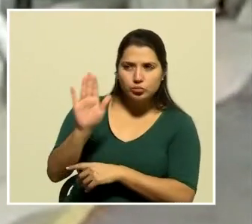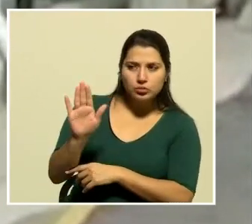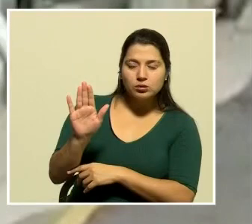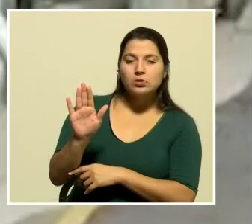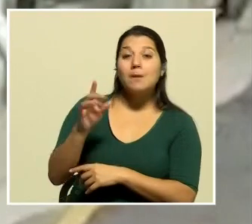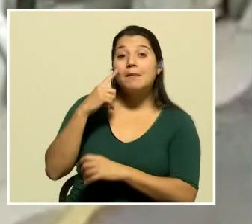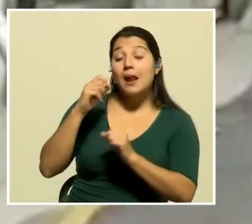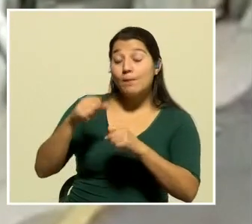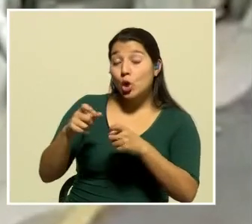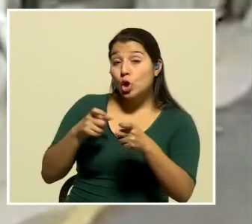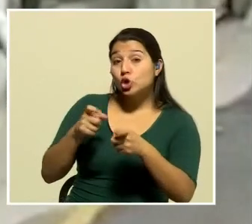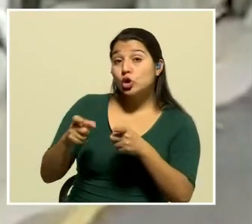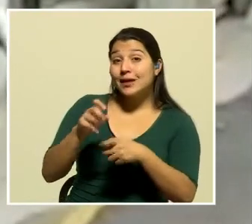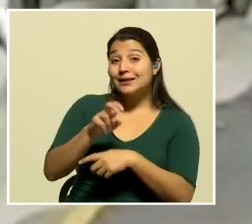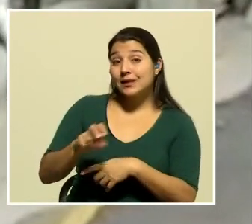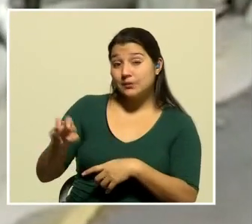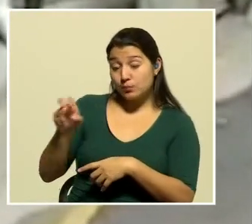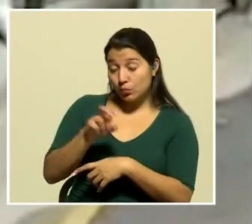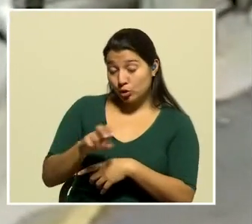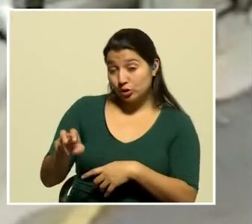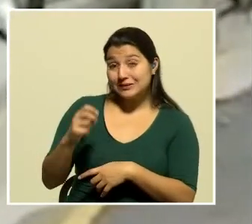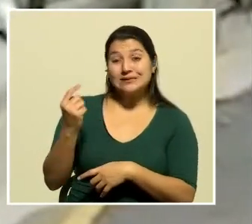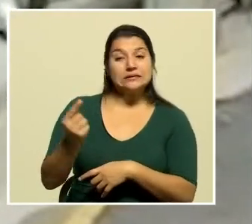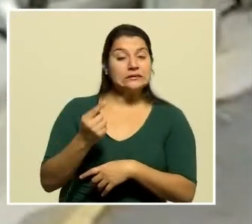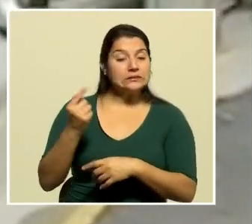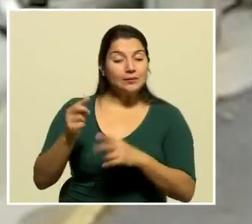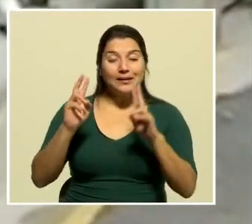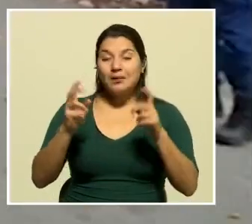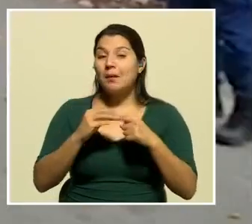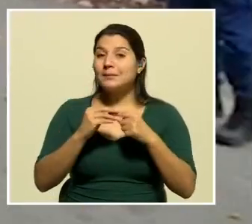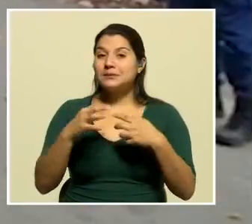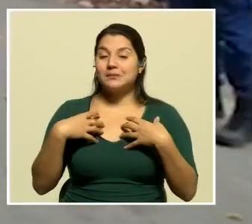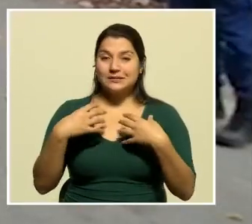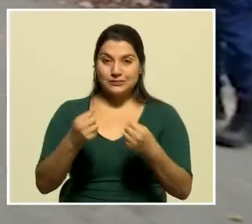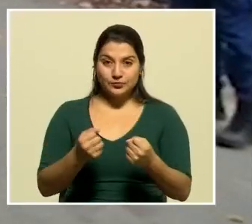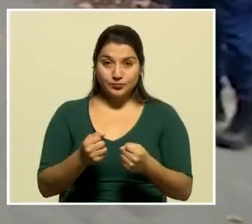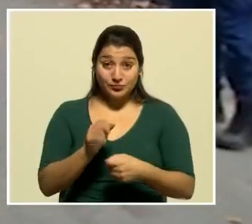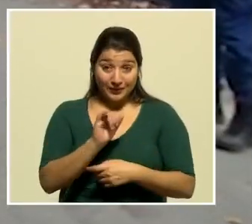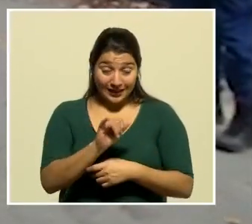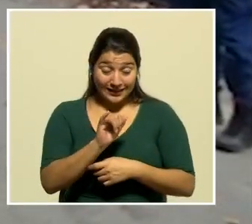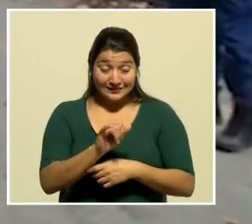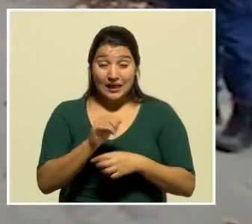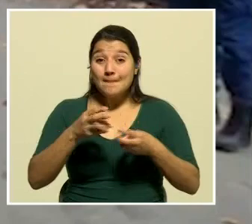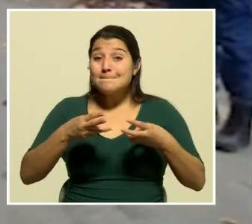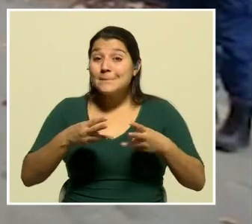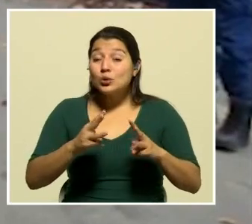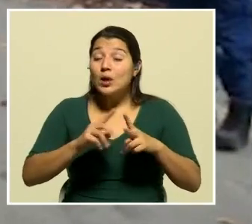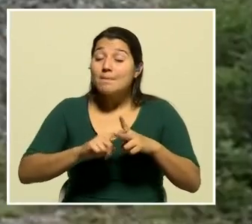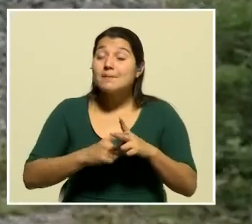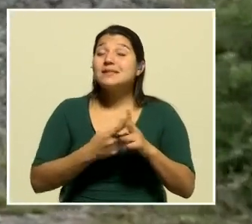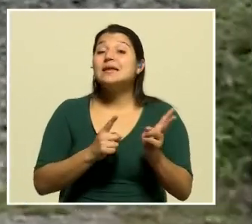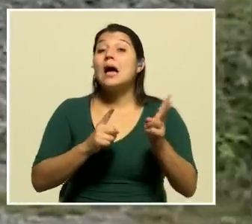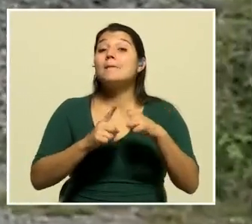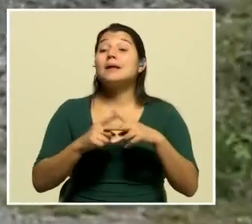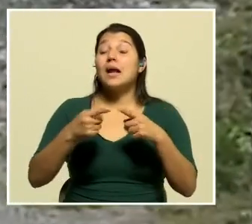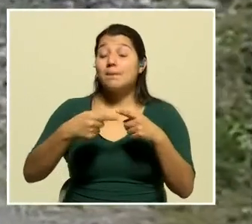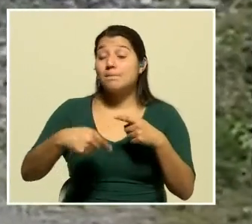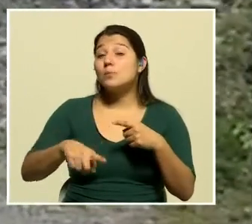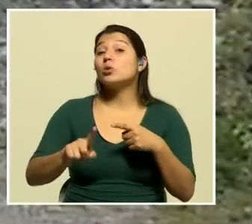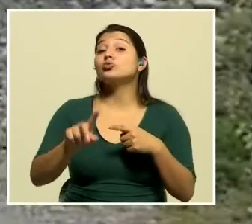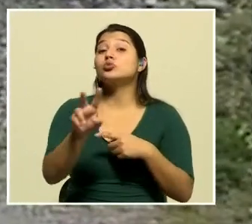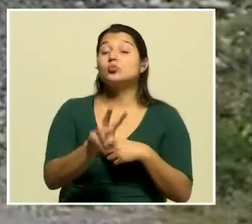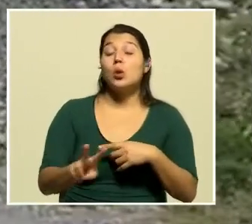transporte, por supuesto siempre siendo prioridad el tema sanitario del país. Este mecanismo comenzará a ponerse en marcha a partir de